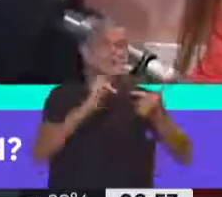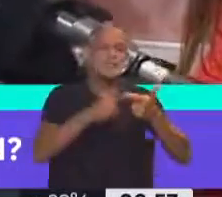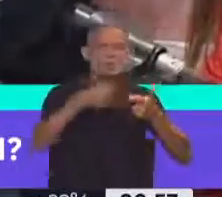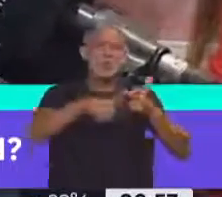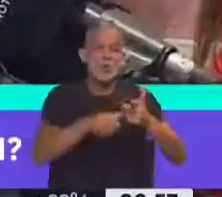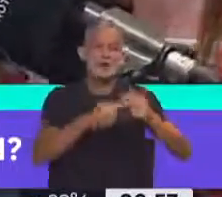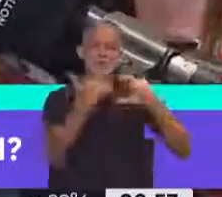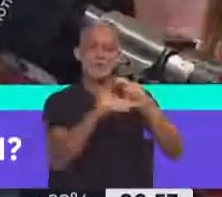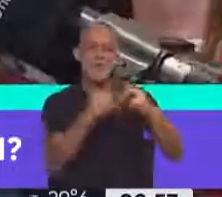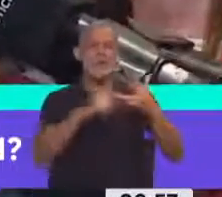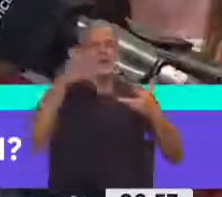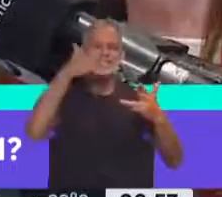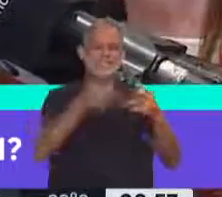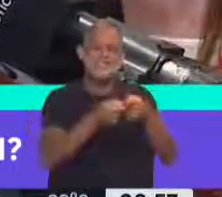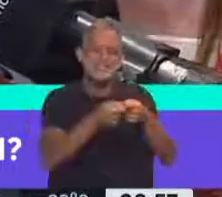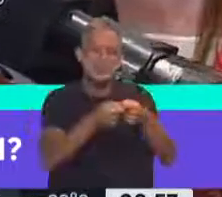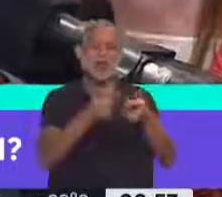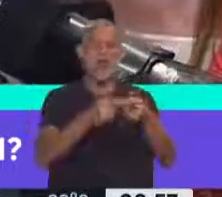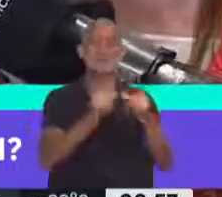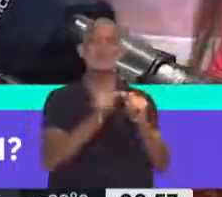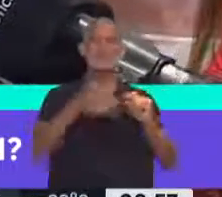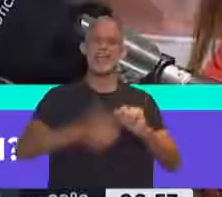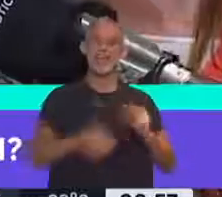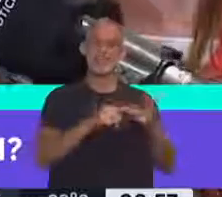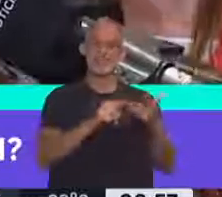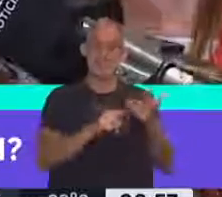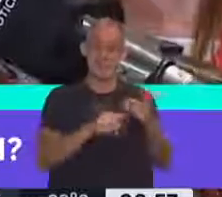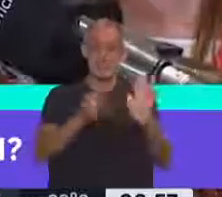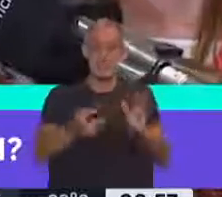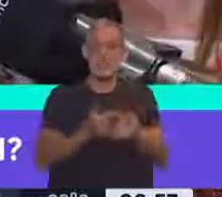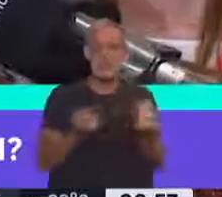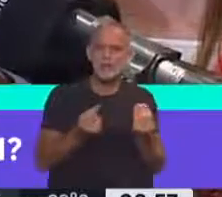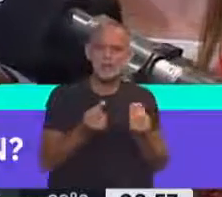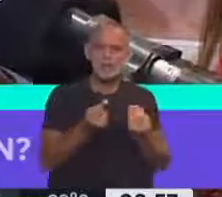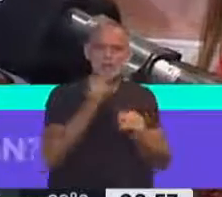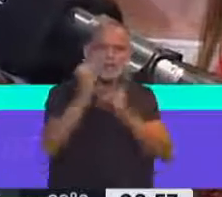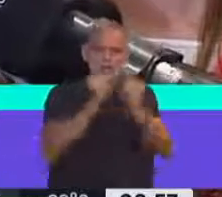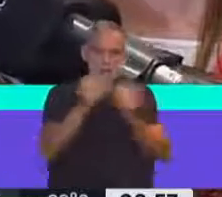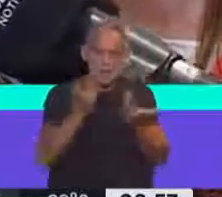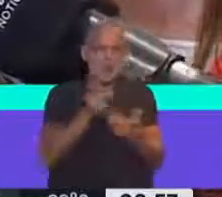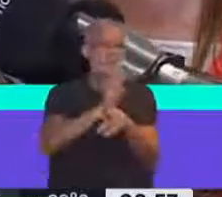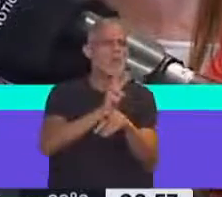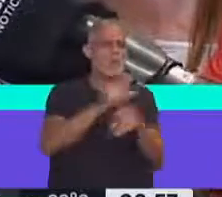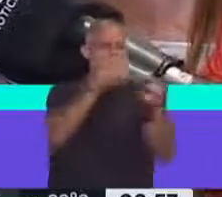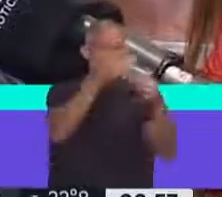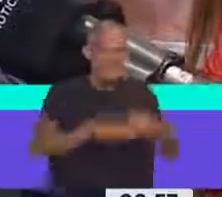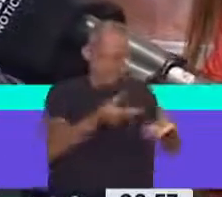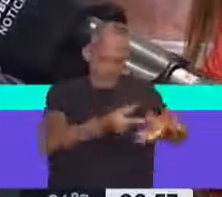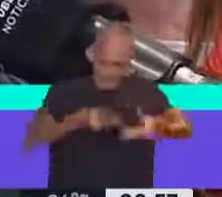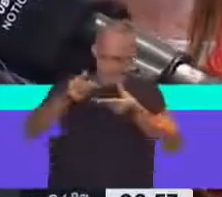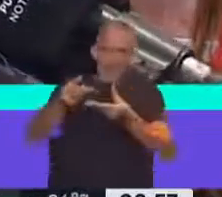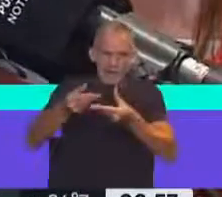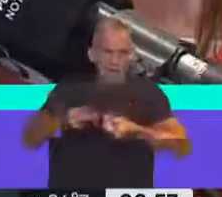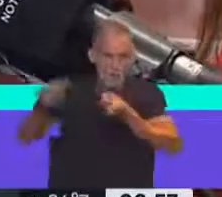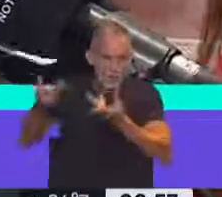DNI, correo electrónico, teléfono celular y su fecha de nacimiento. Sin embargo, no solo no se informa la protección que se le brinda a esos datos, sino